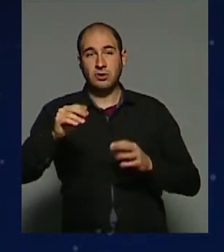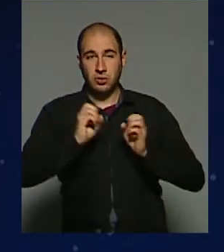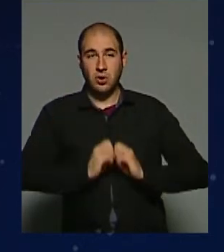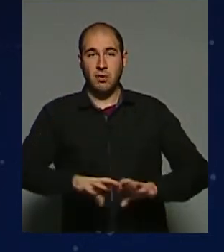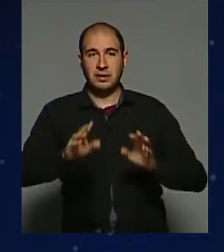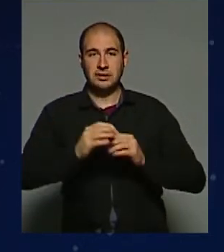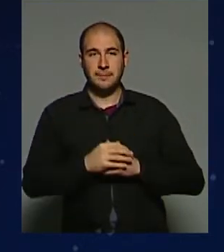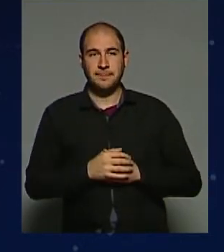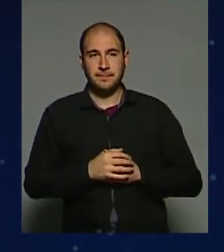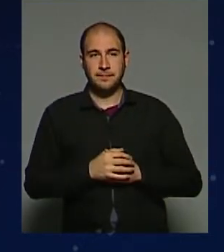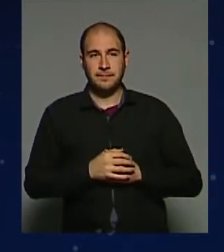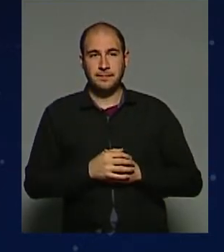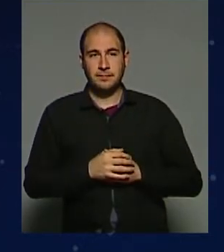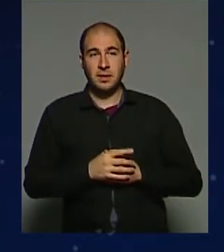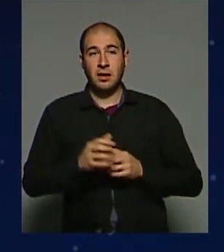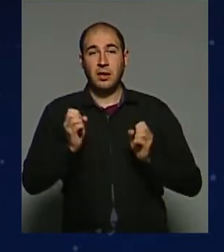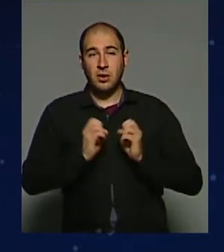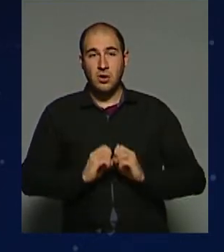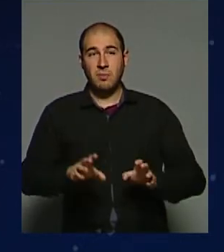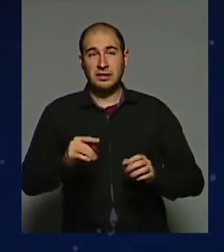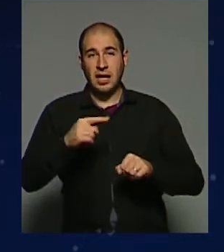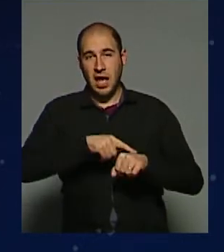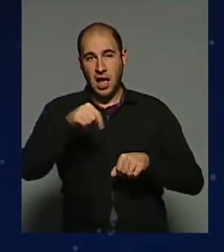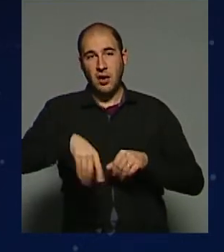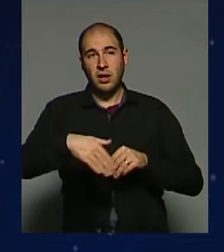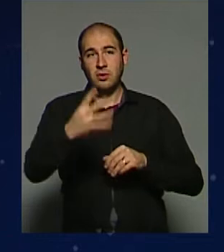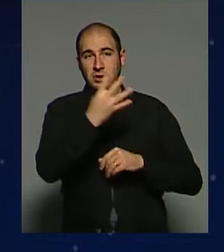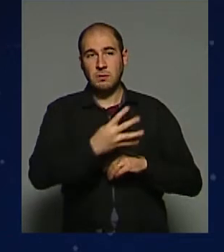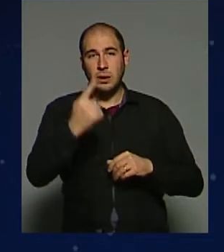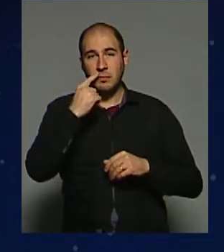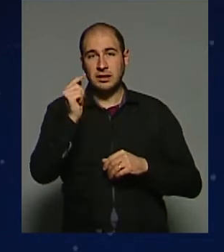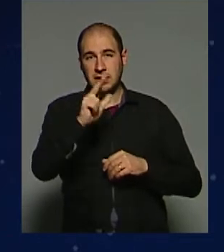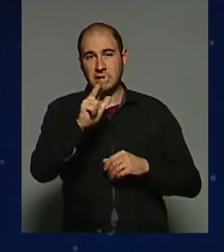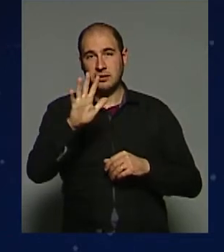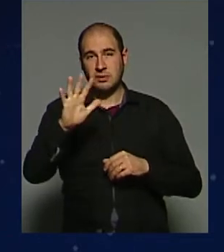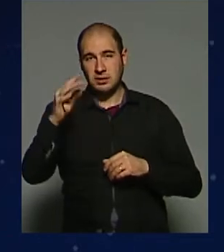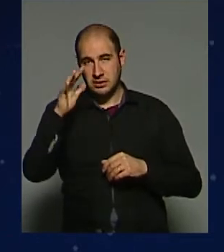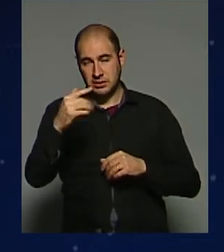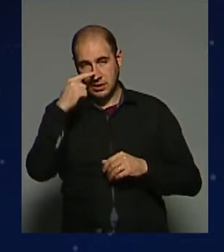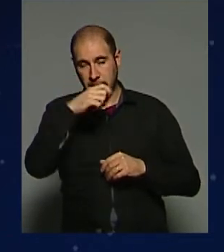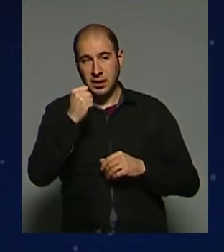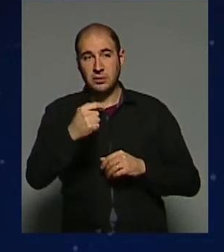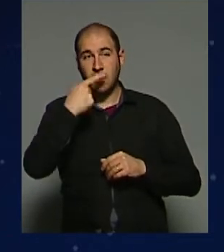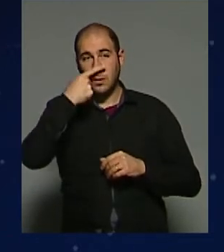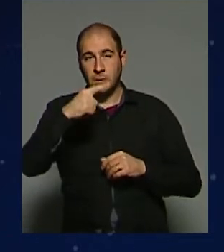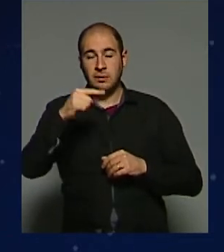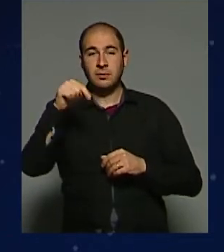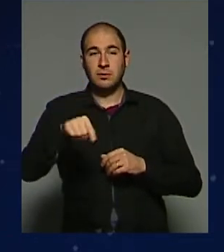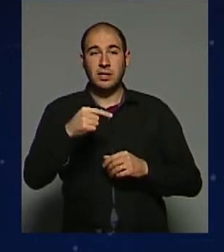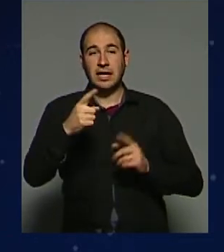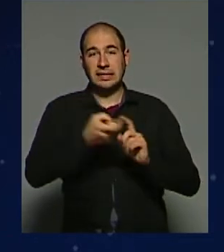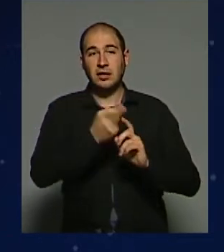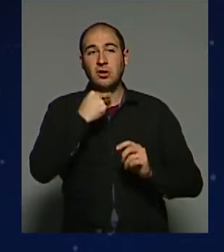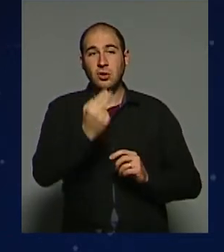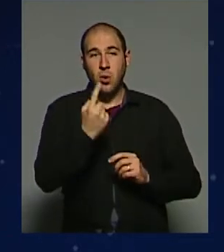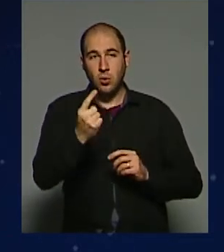empezaría a estar hablando desde el tiempo de ahora, 44.357 pesos. Uh-huh. Y por último, bueno, los casados con un